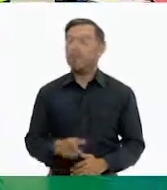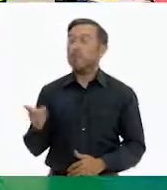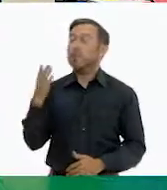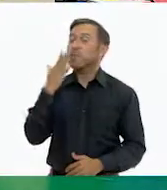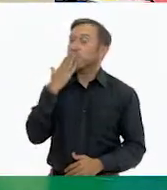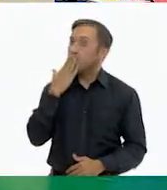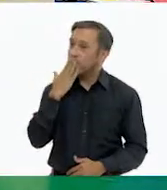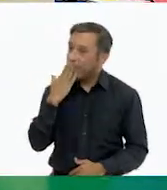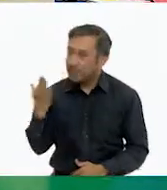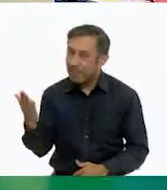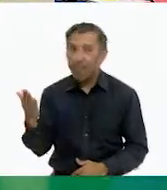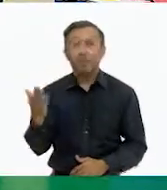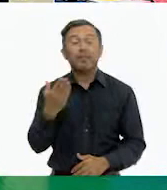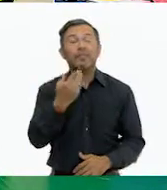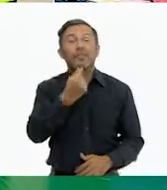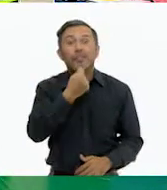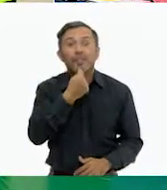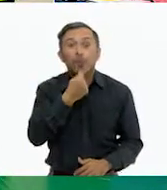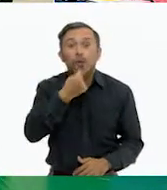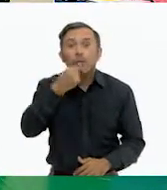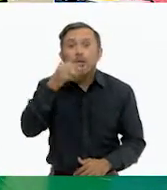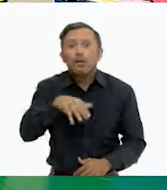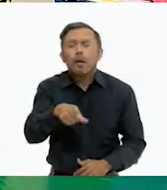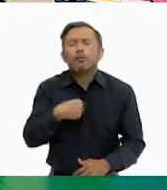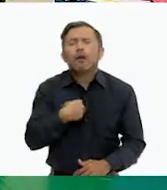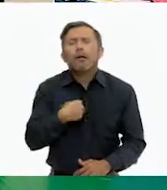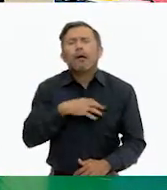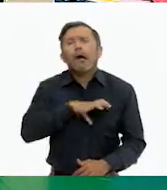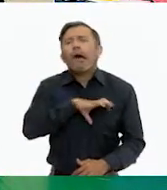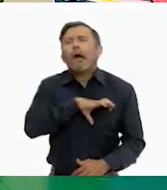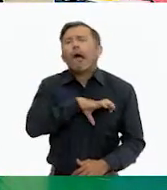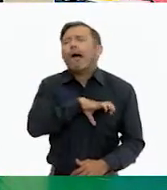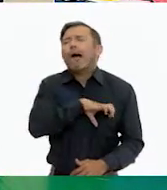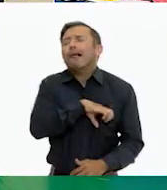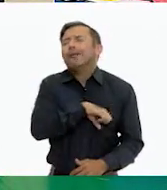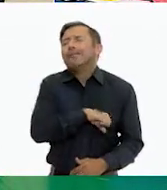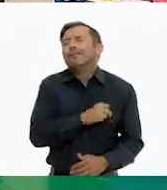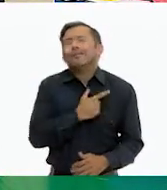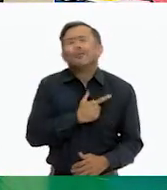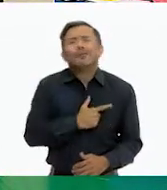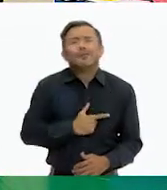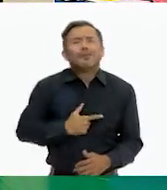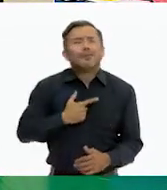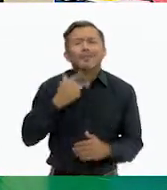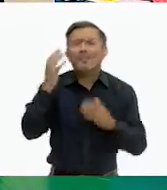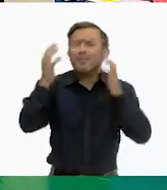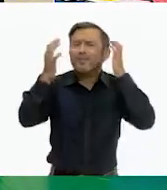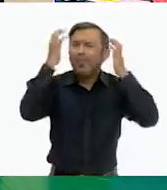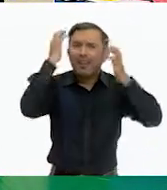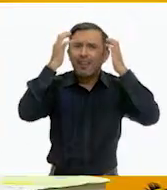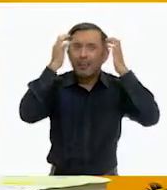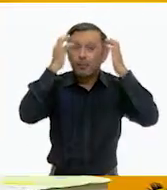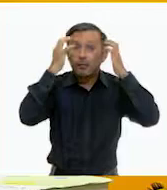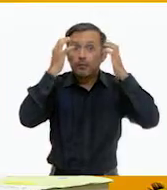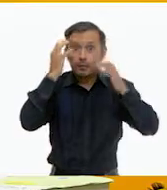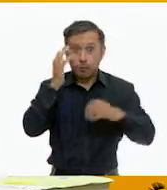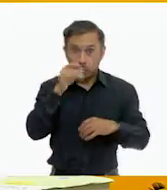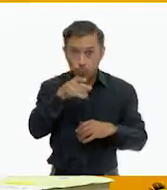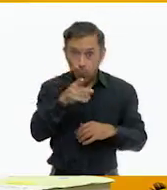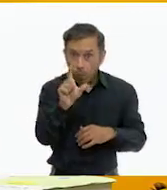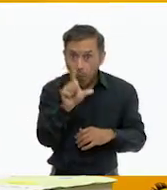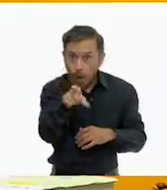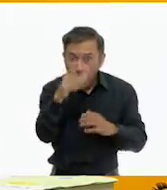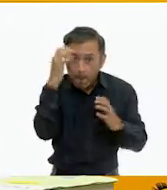A los niños y niñas les fascina bañarse y sabemos que cuando nos bañamos nos